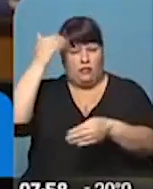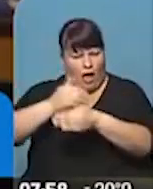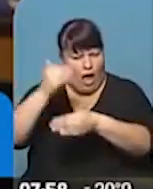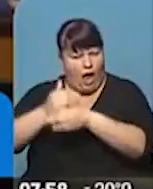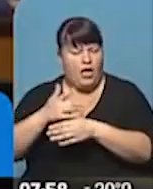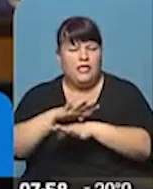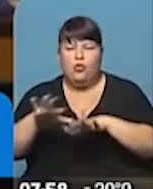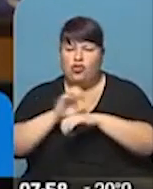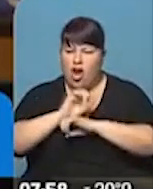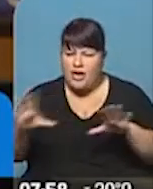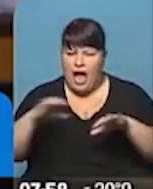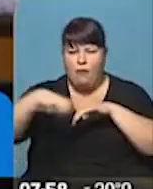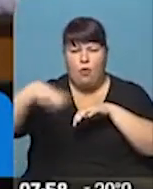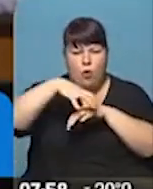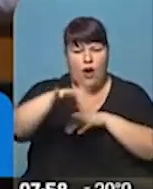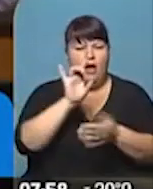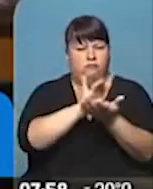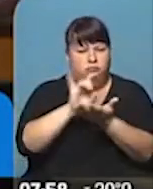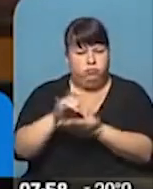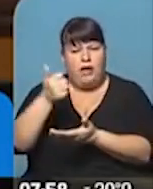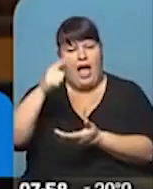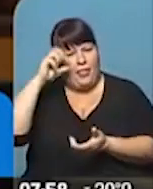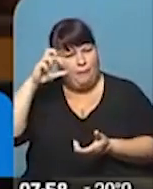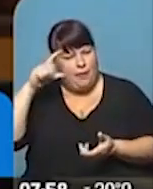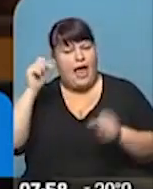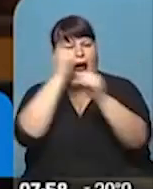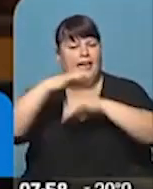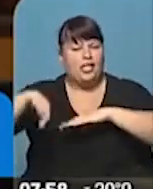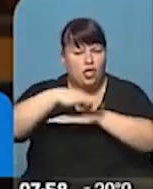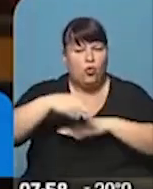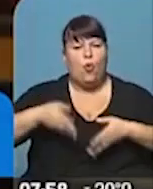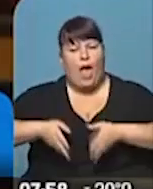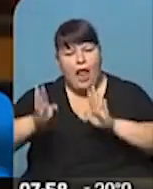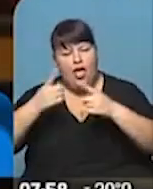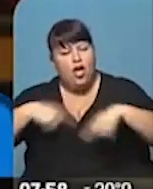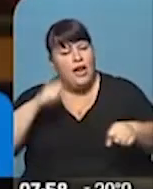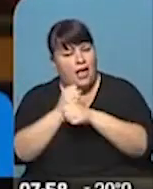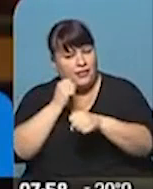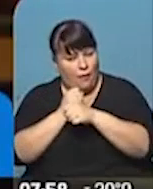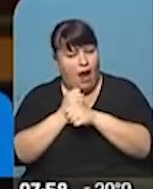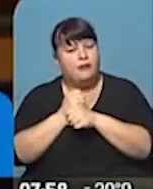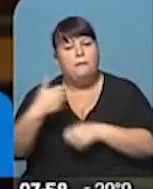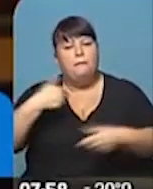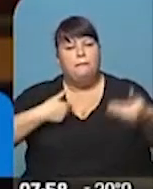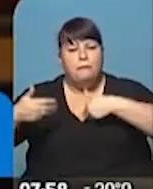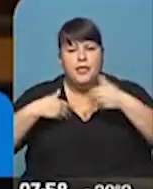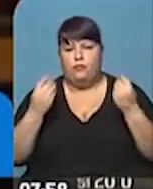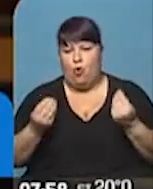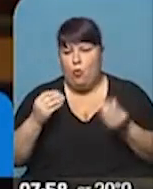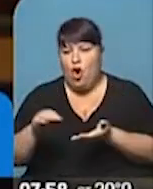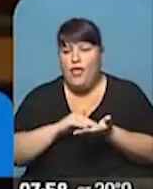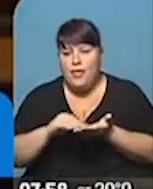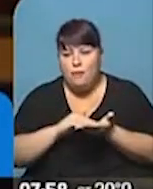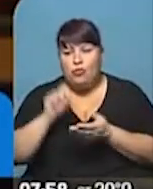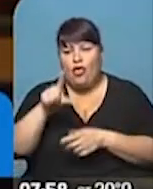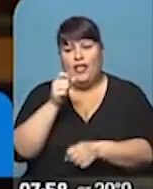situación angustiante en varias dependencias, despidos en ADIPEC, en arquitectura, vialidad, y muchos trabajadores nos plantean, ¿no?, los diputados son